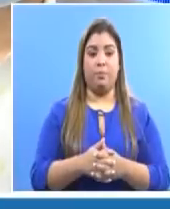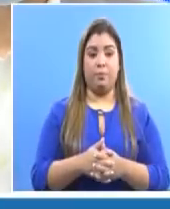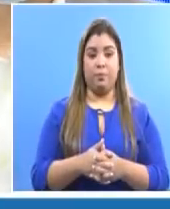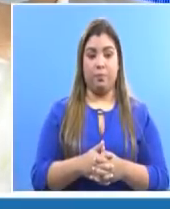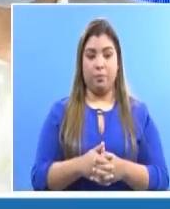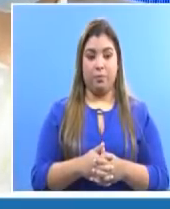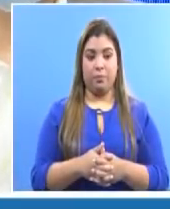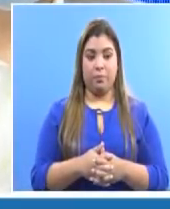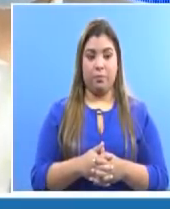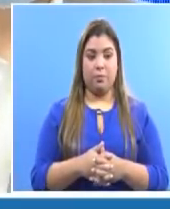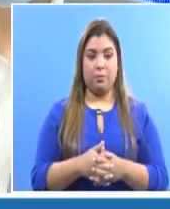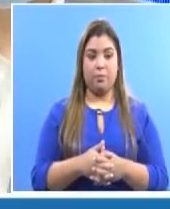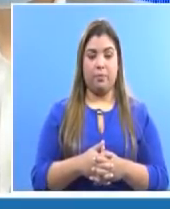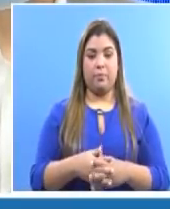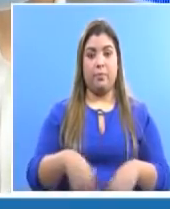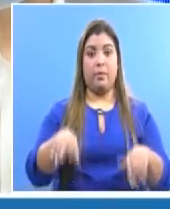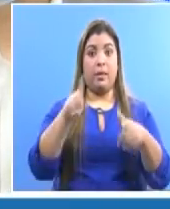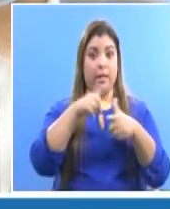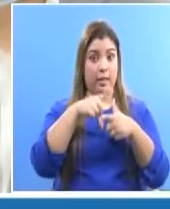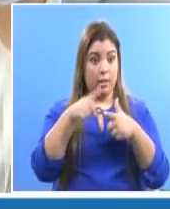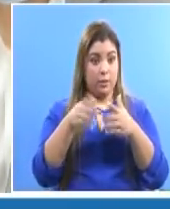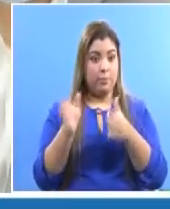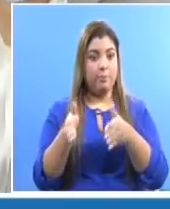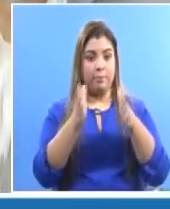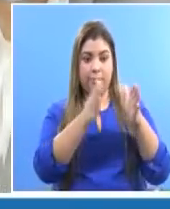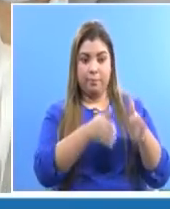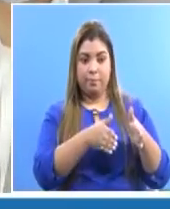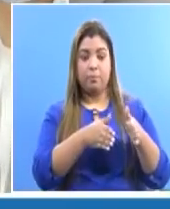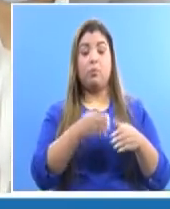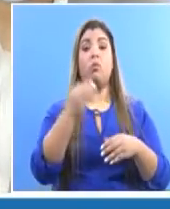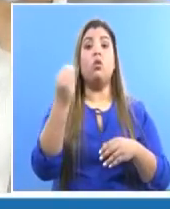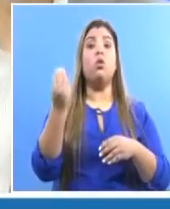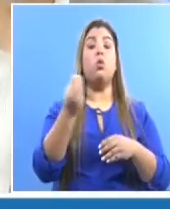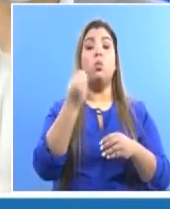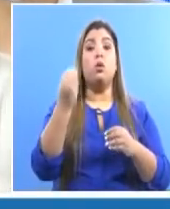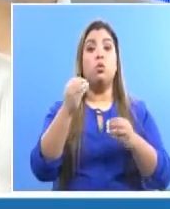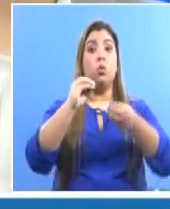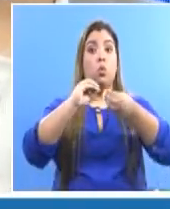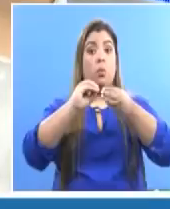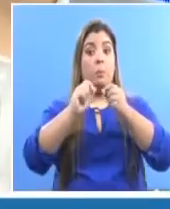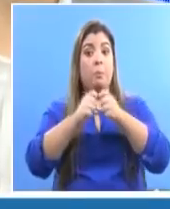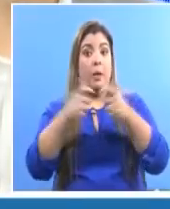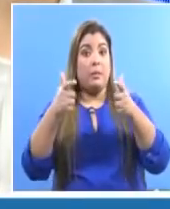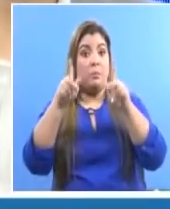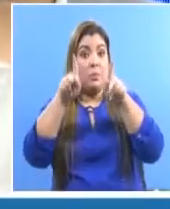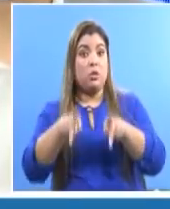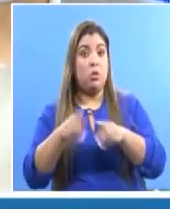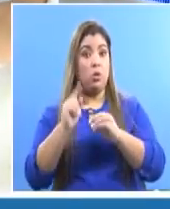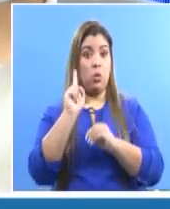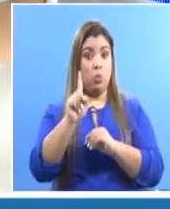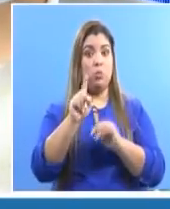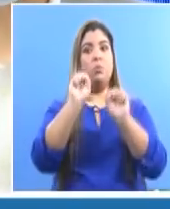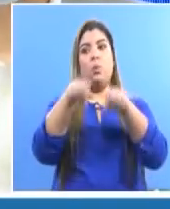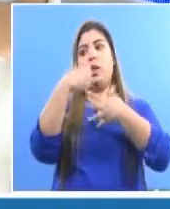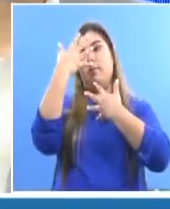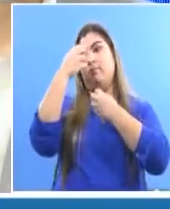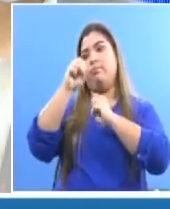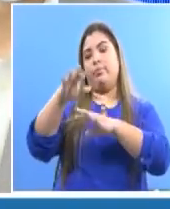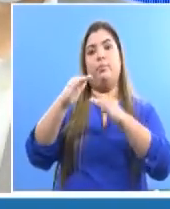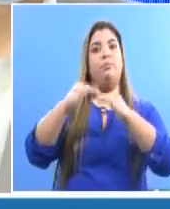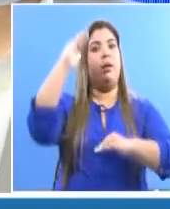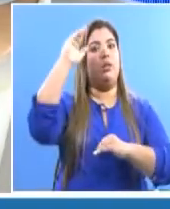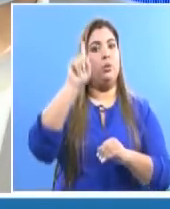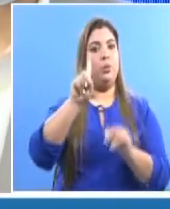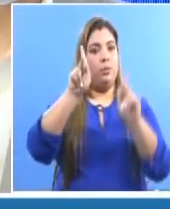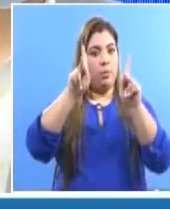siguiente, entonces obviamente el punto es que cuando es mayor de 1, esa persona puede contagiar a más de una persona. Cuando